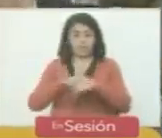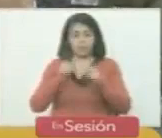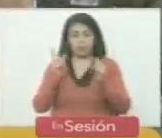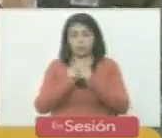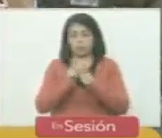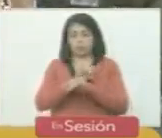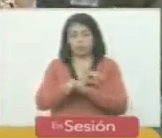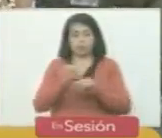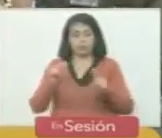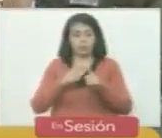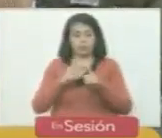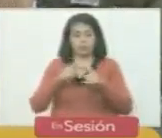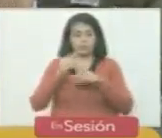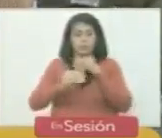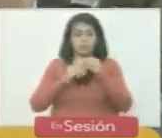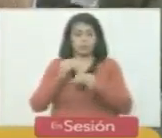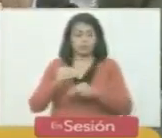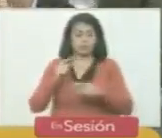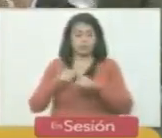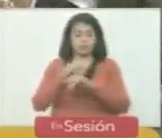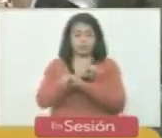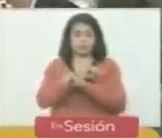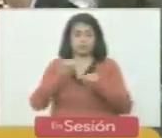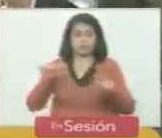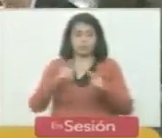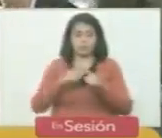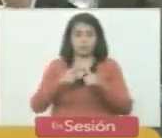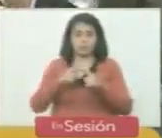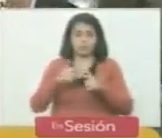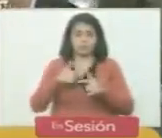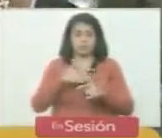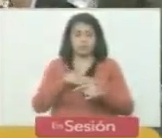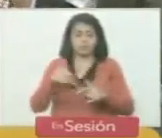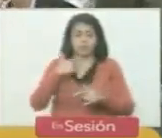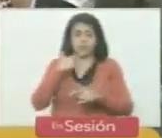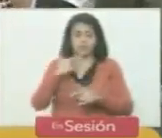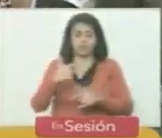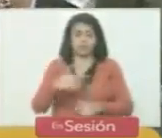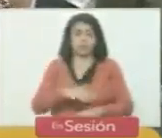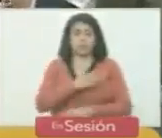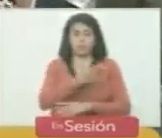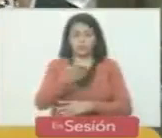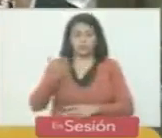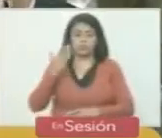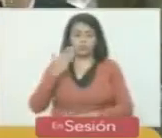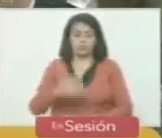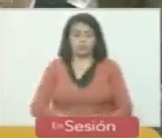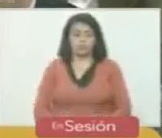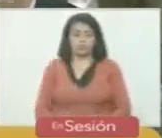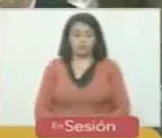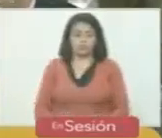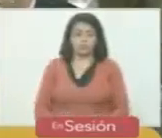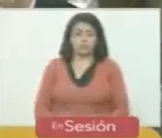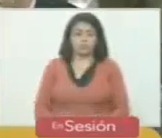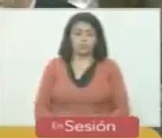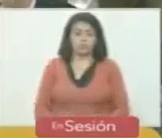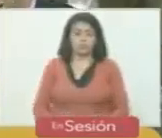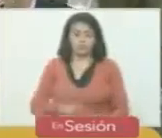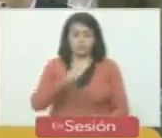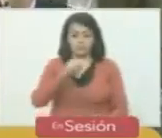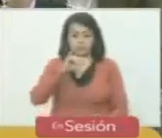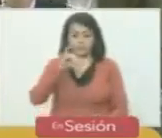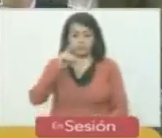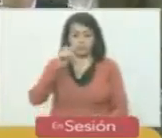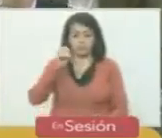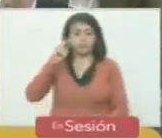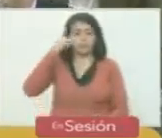tiempo. Y entonces, finalmente, yo quiero decirle a ustedes, Nilson,